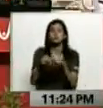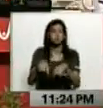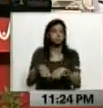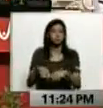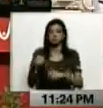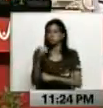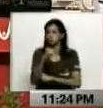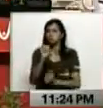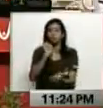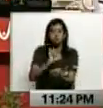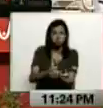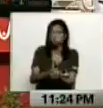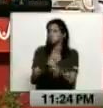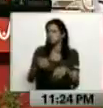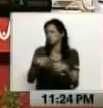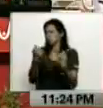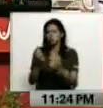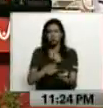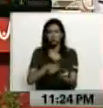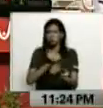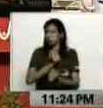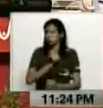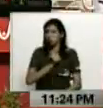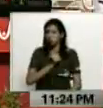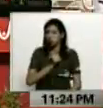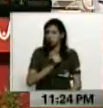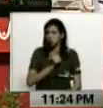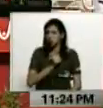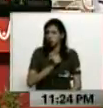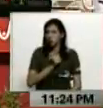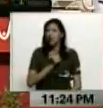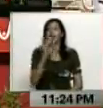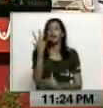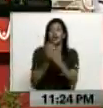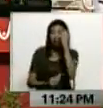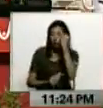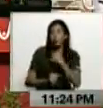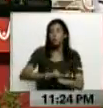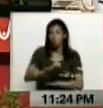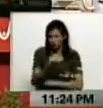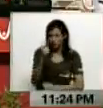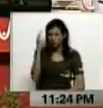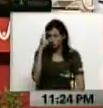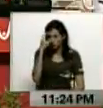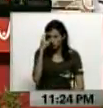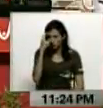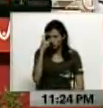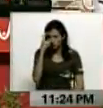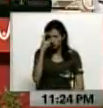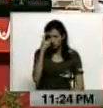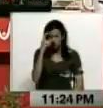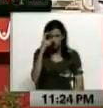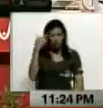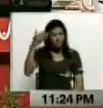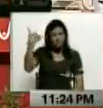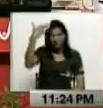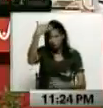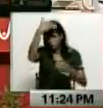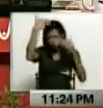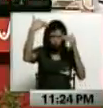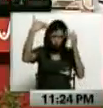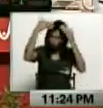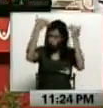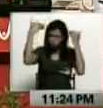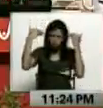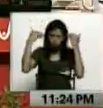privación de la libertad intimidación pública y daños a la propiedad ojo estuvo escondido unos meses huyendo la justicia se acuerdan que se pintó aquí en